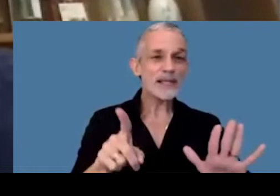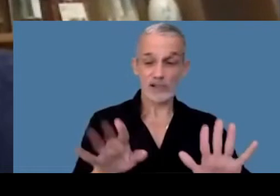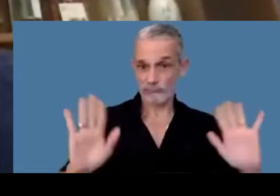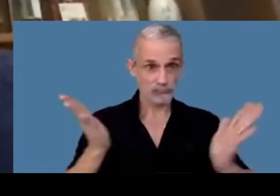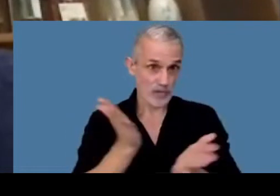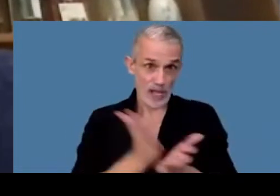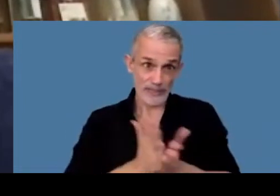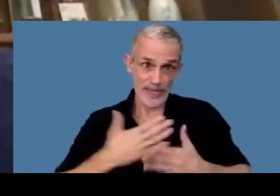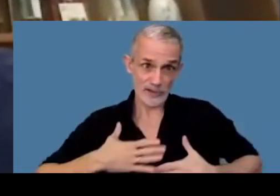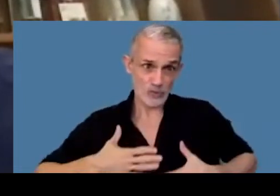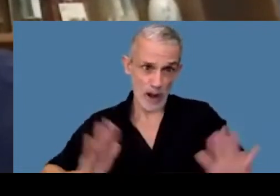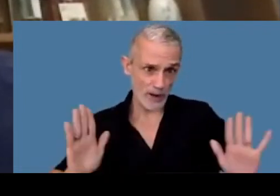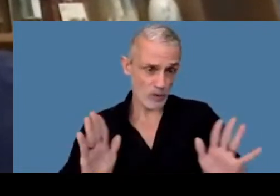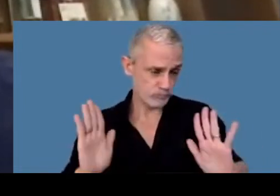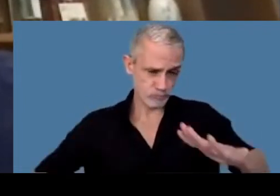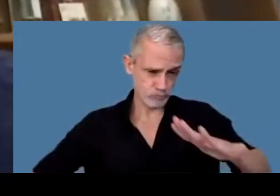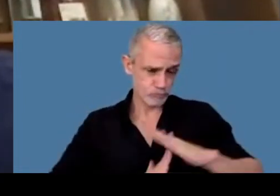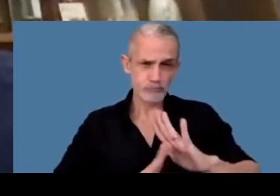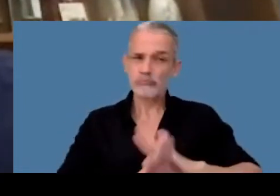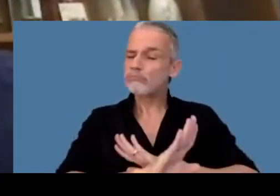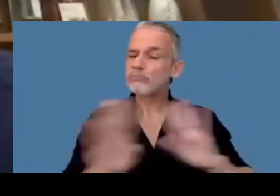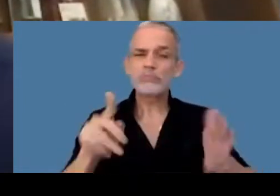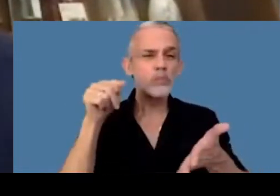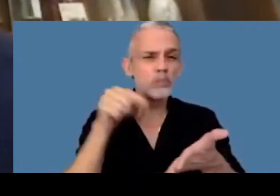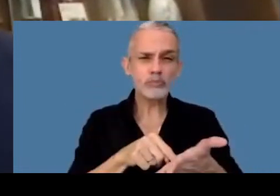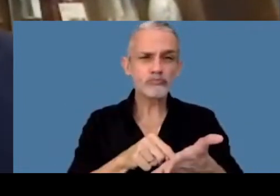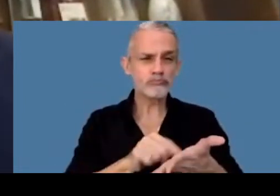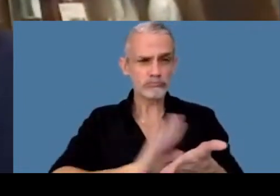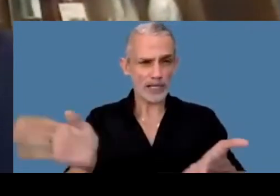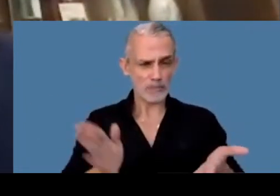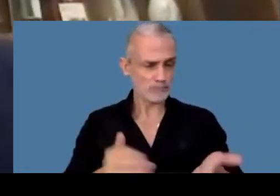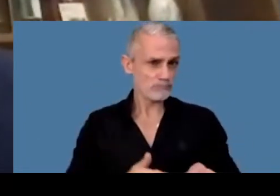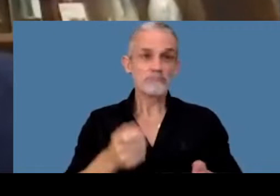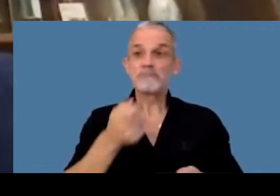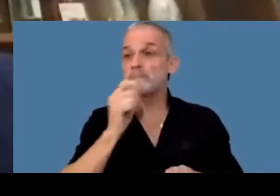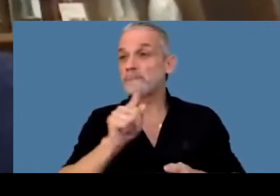fundamental. Y punto. Y al que no le gusta,